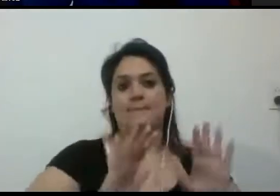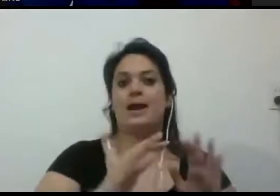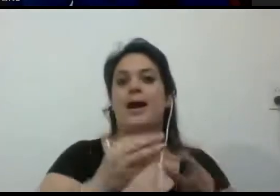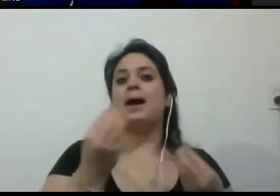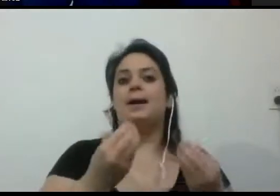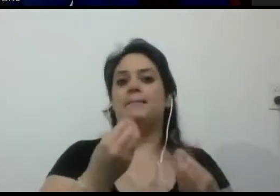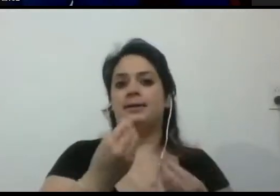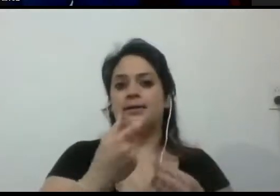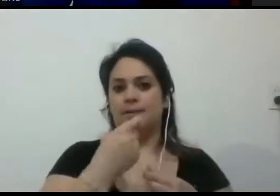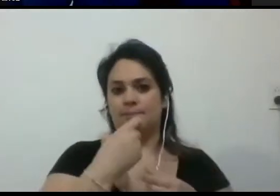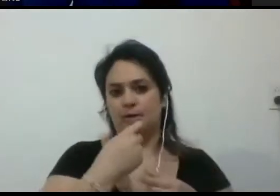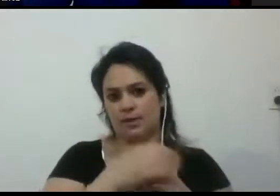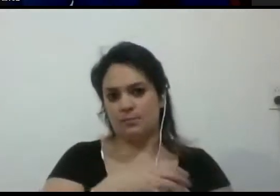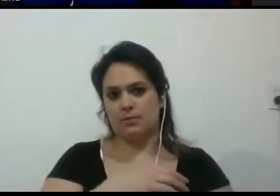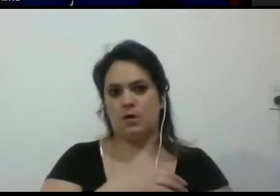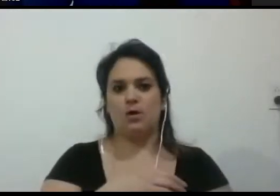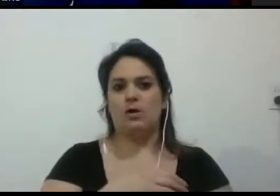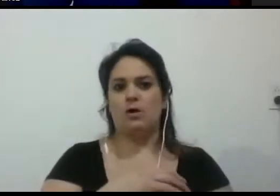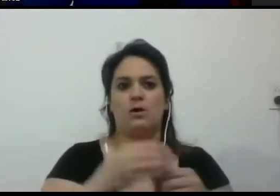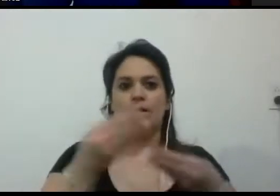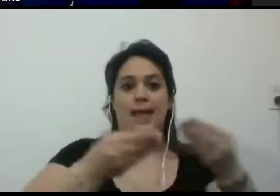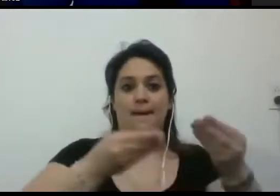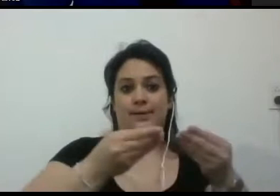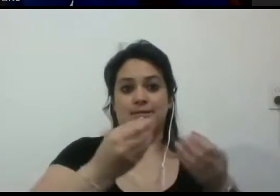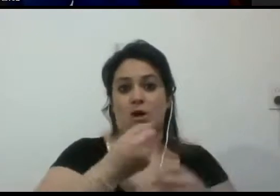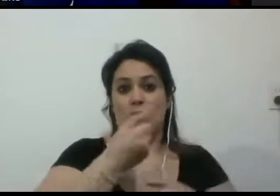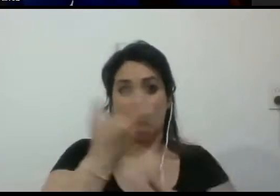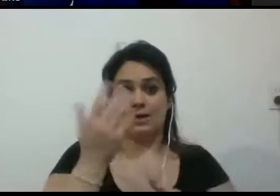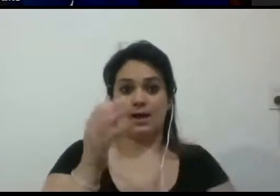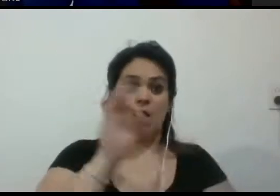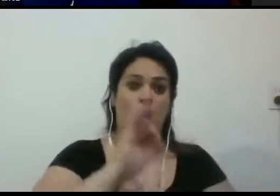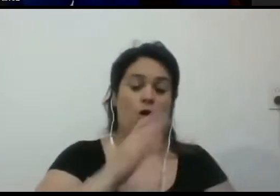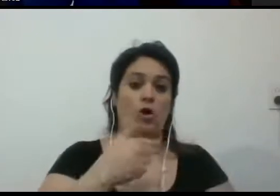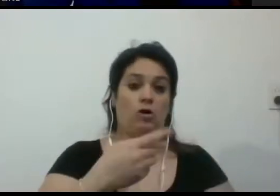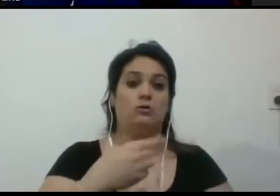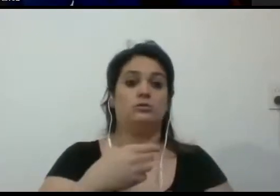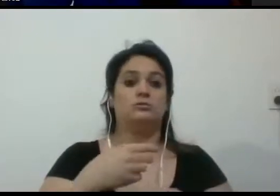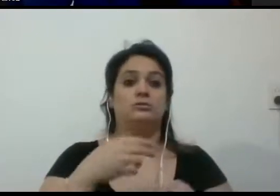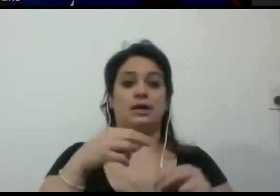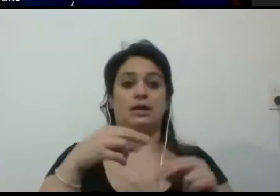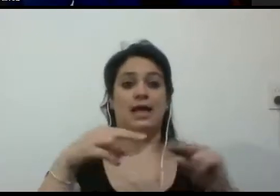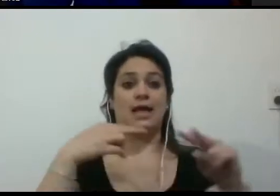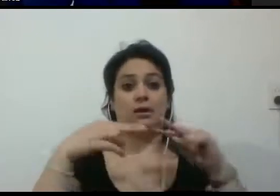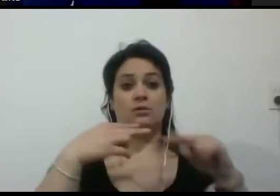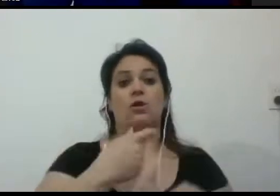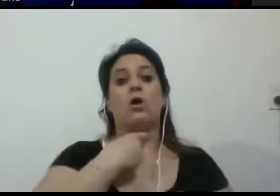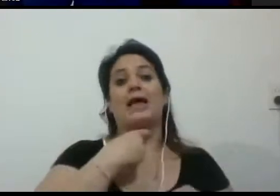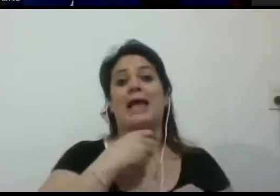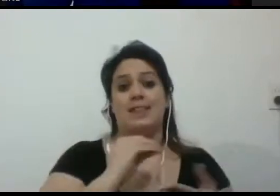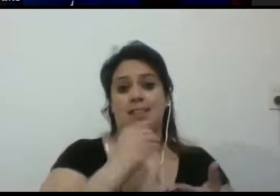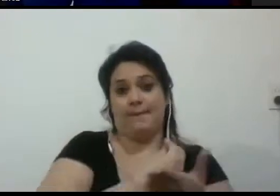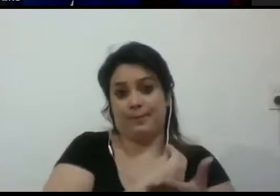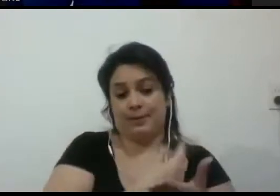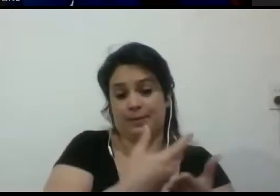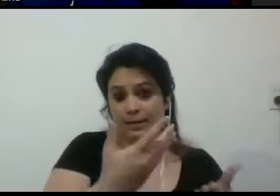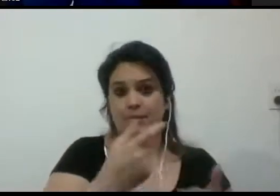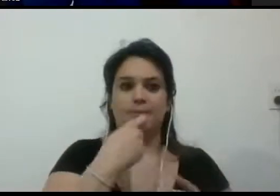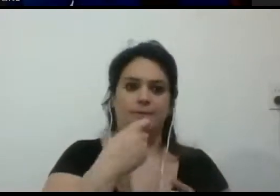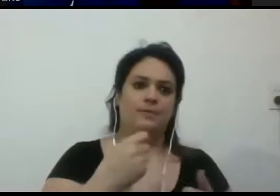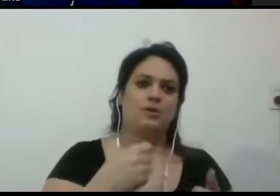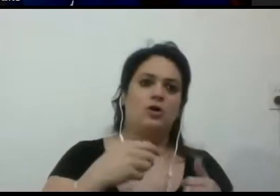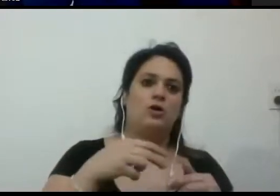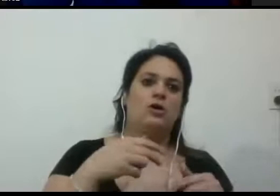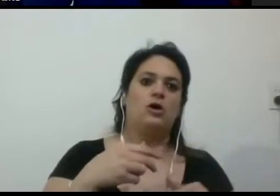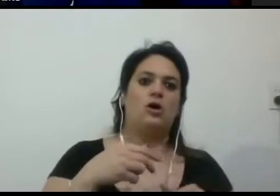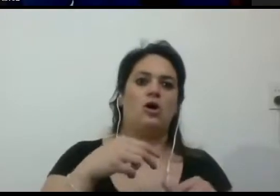ejemplo llevar adelante cualquier emprendimiento o como para gerenciar cualquier establecimiento gastronómico sea restaurante de hotel